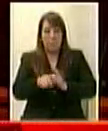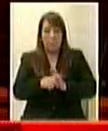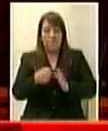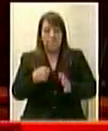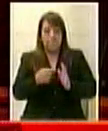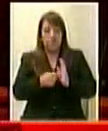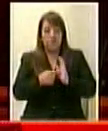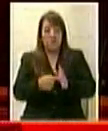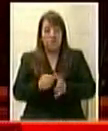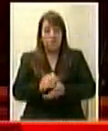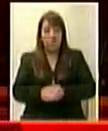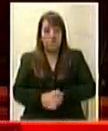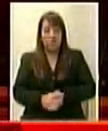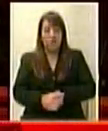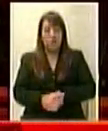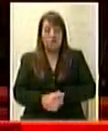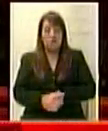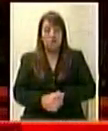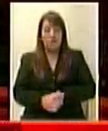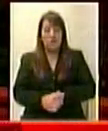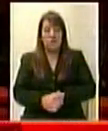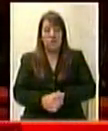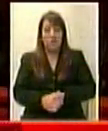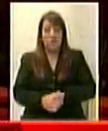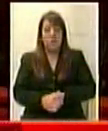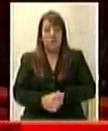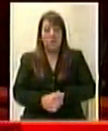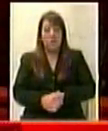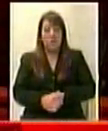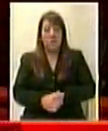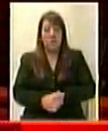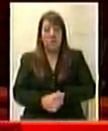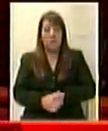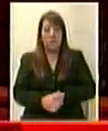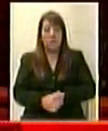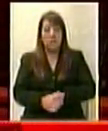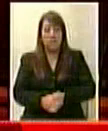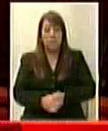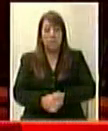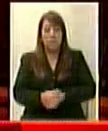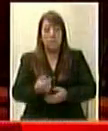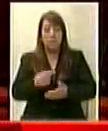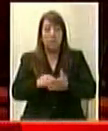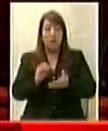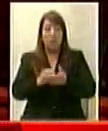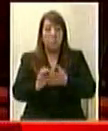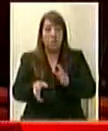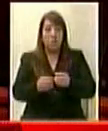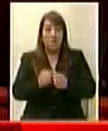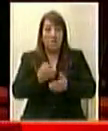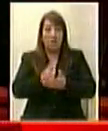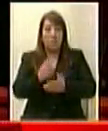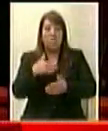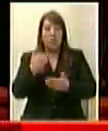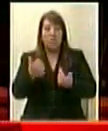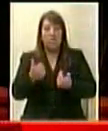he presentado, que se ha quedado lamentablemente en el camino, no ha sido acumulado, para que se